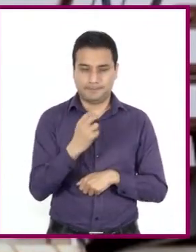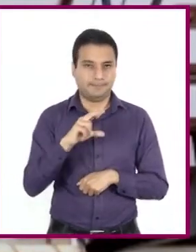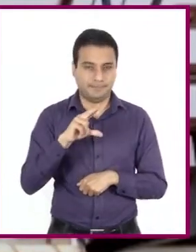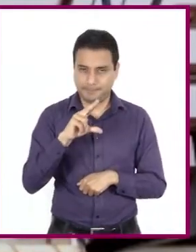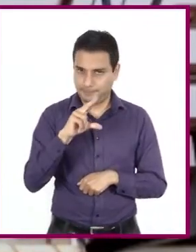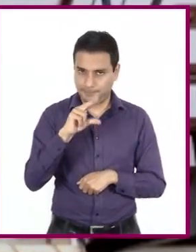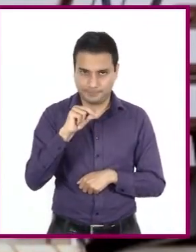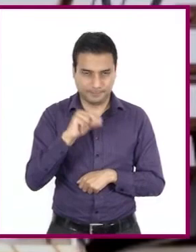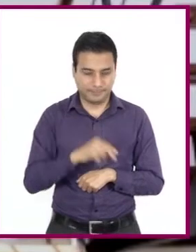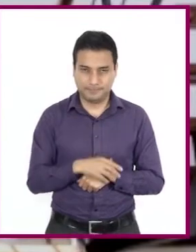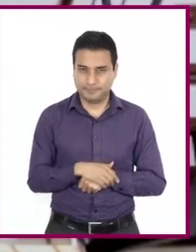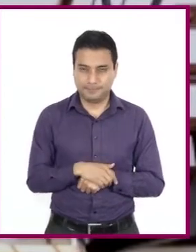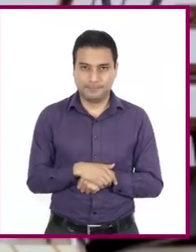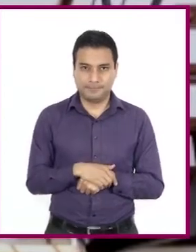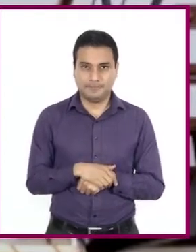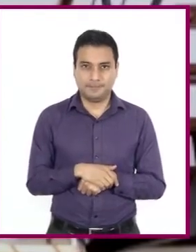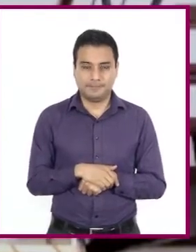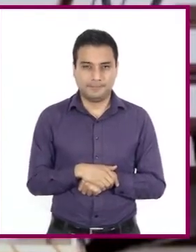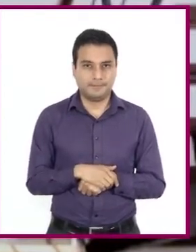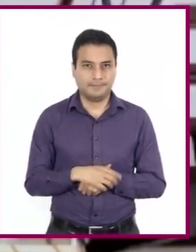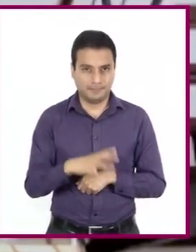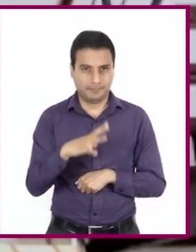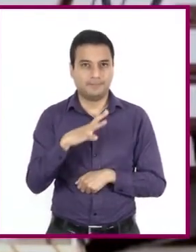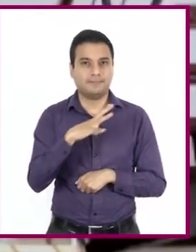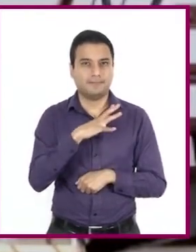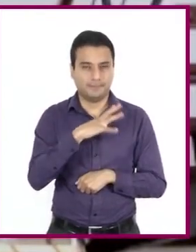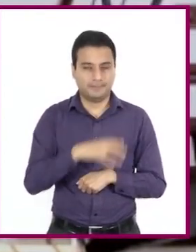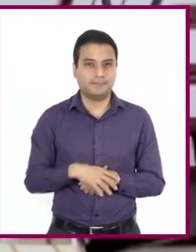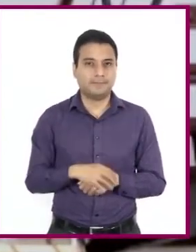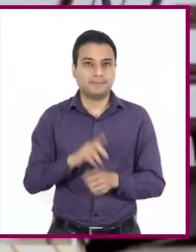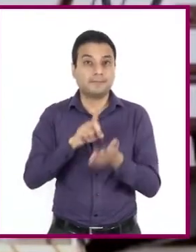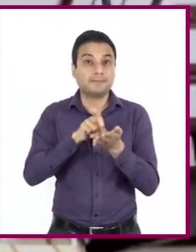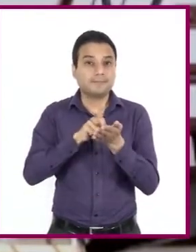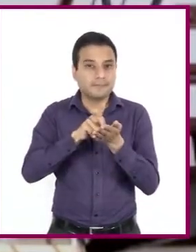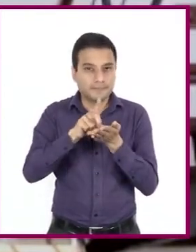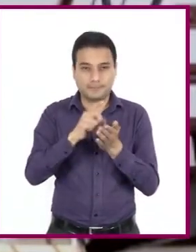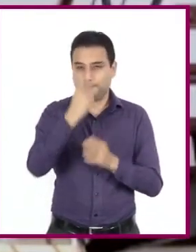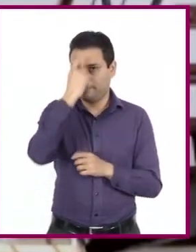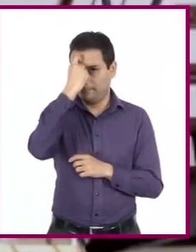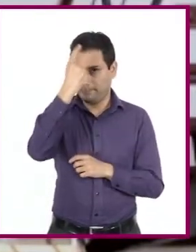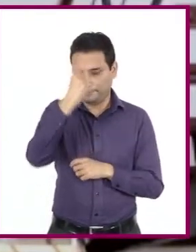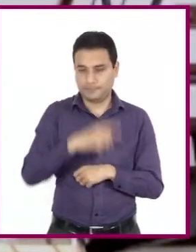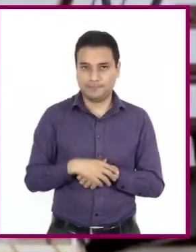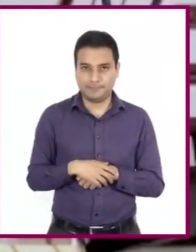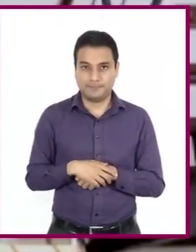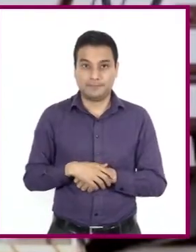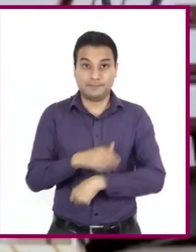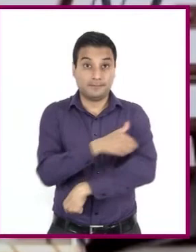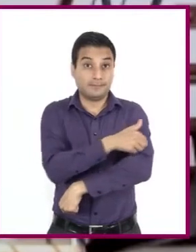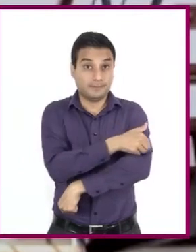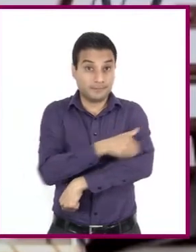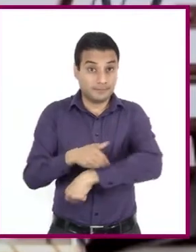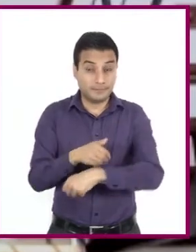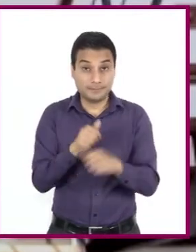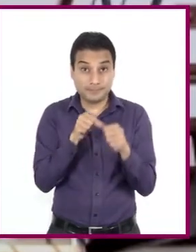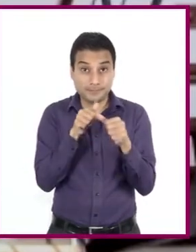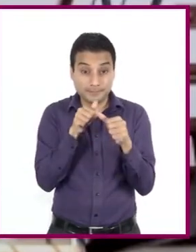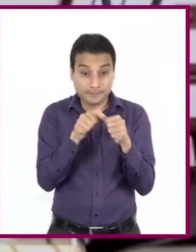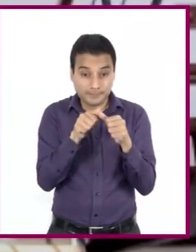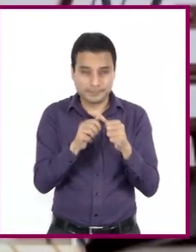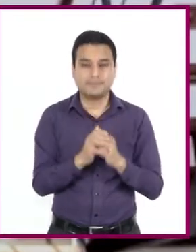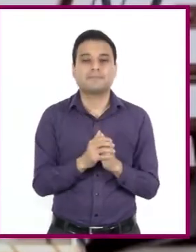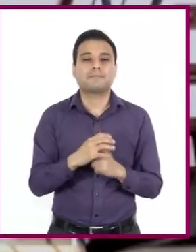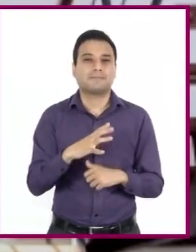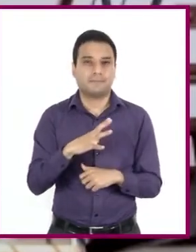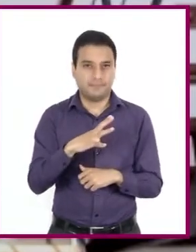así. Existe lo que se llaman derechos de autor o copyright, y las familias de letras tienen copyright